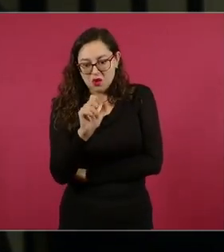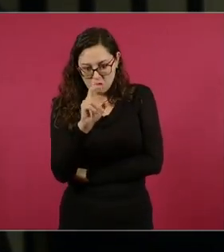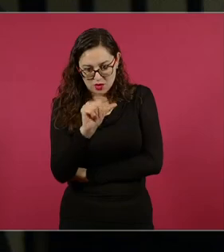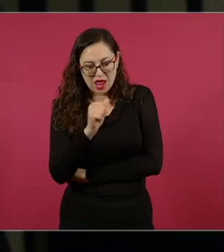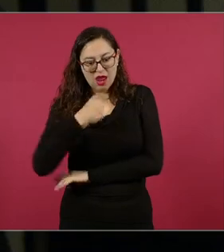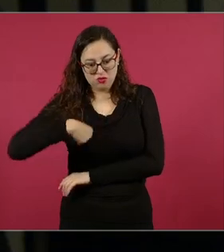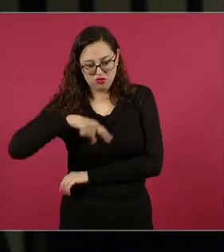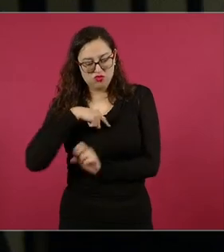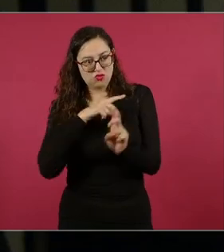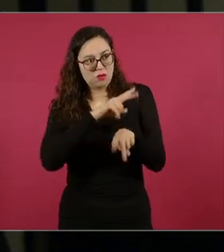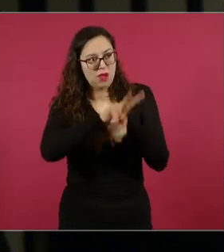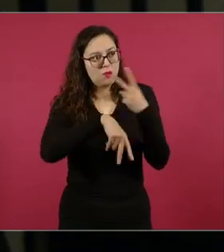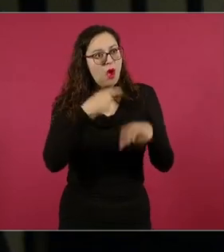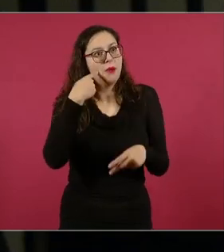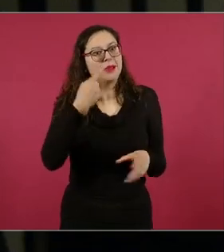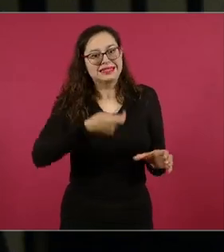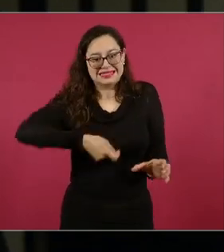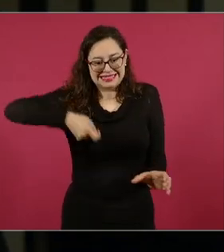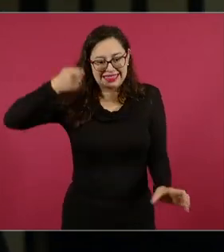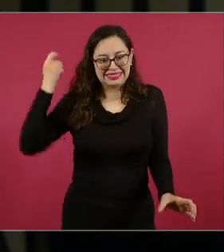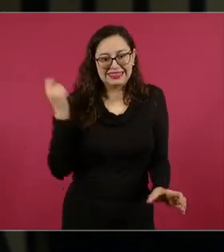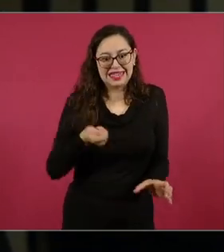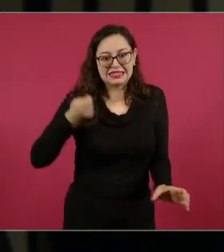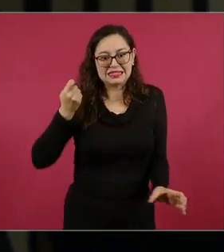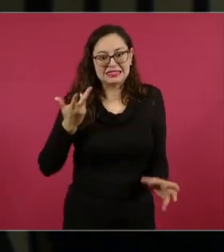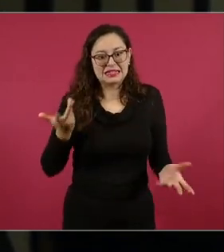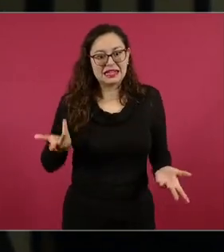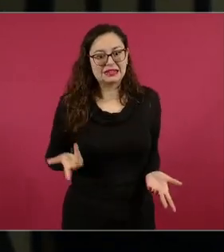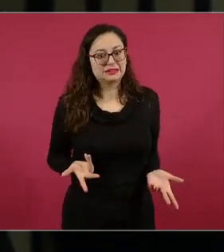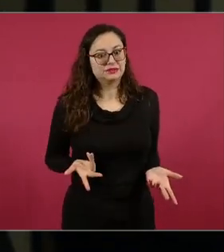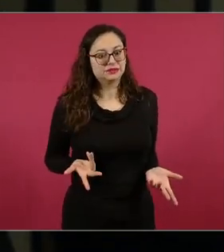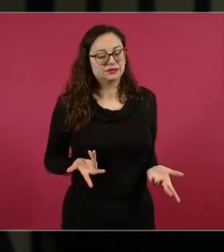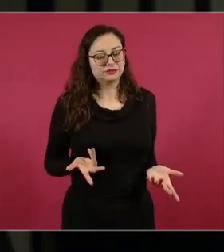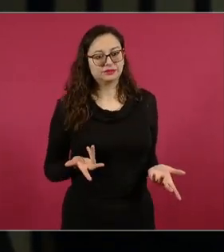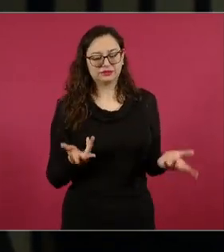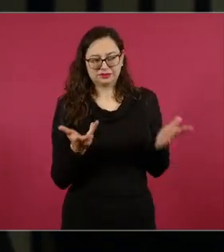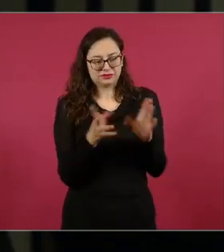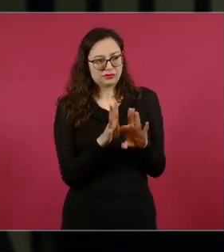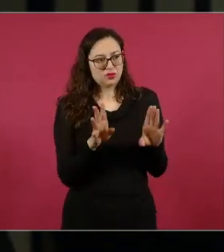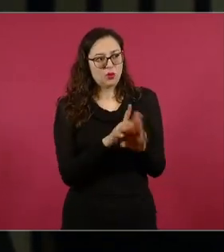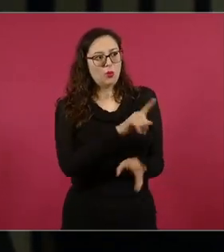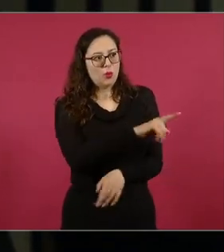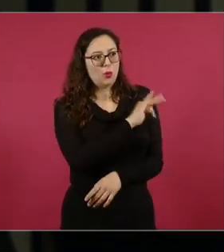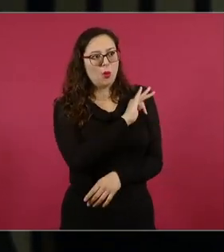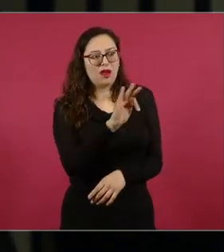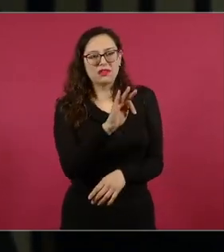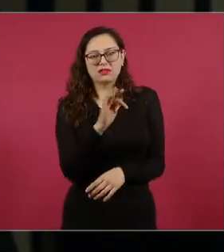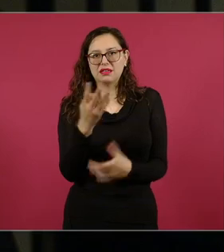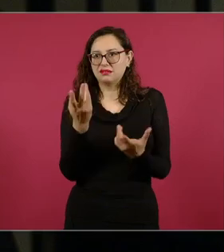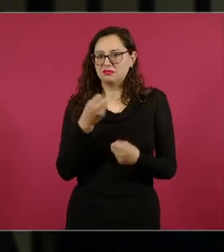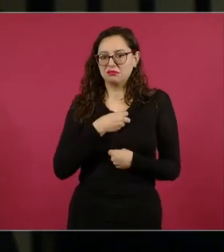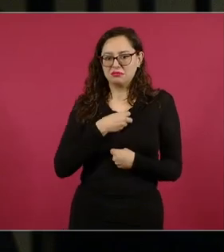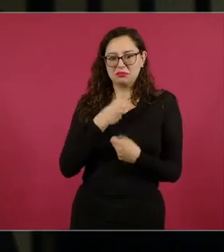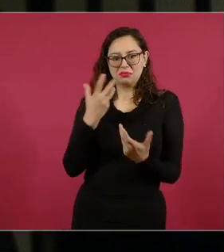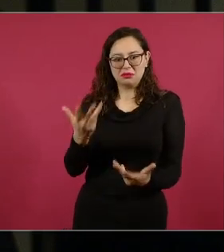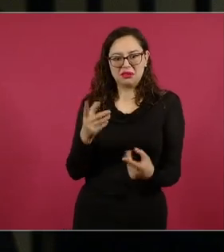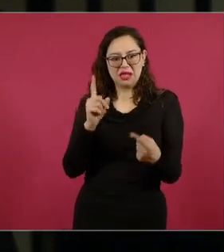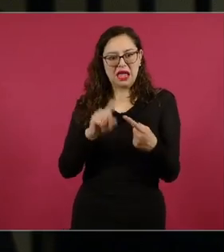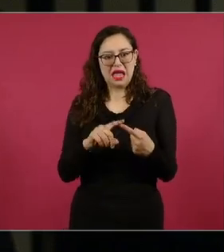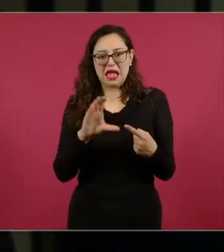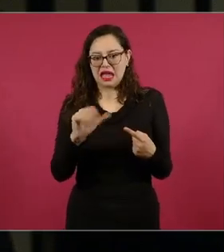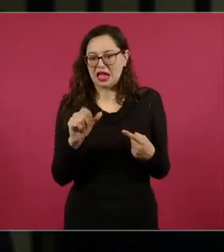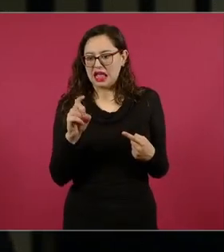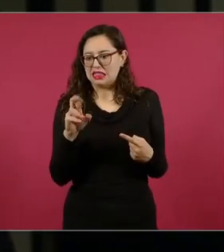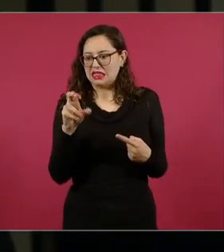la intención que usted ve de desestabilización, si acaso, desde la Unión Europea, de personajes como Felipe Calderón,